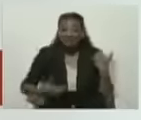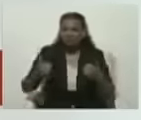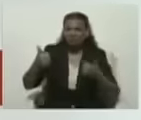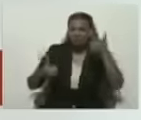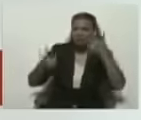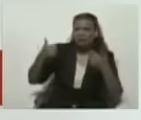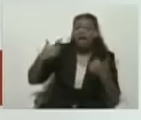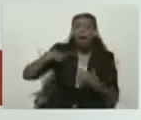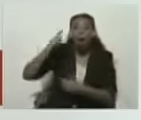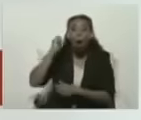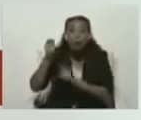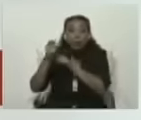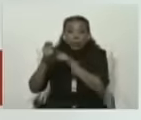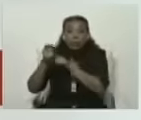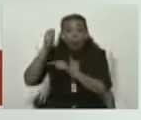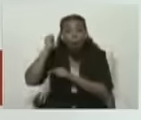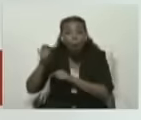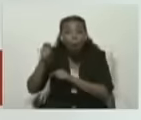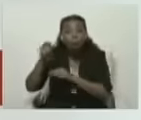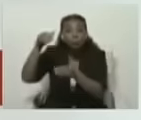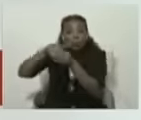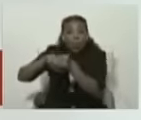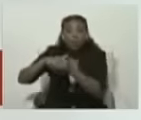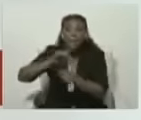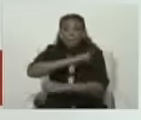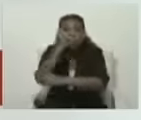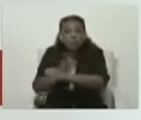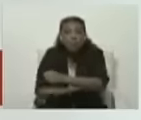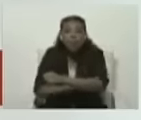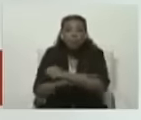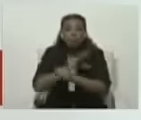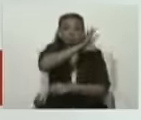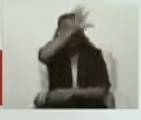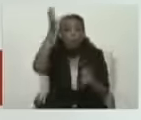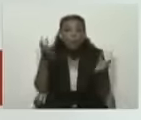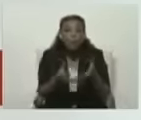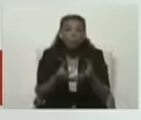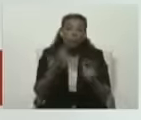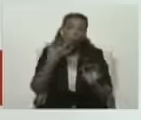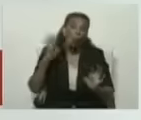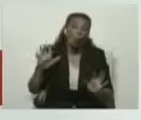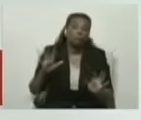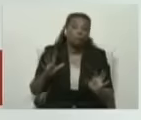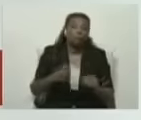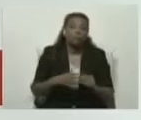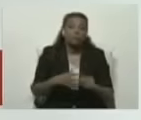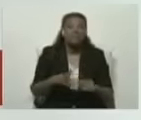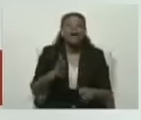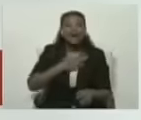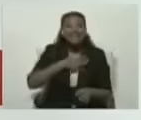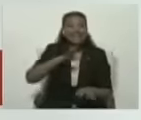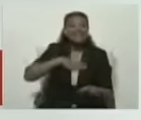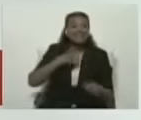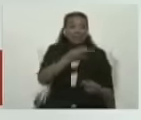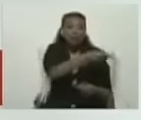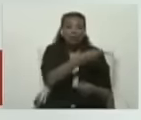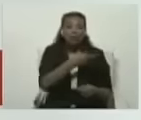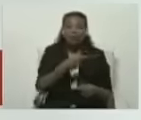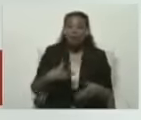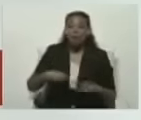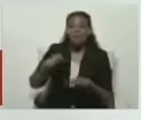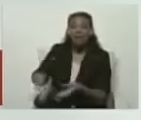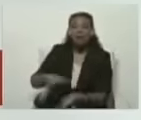El presidente del país más poderoso del mundo, otrora más poderoso del mundo, se lo creyó y le dio